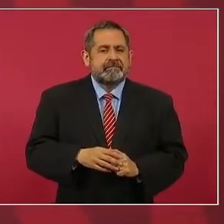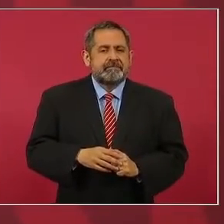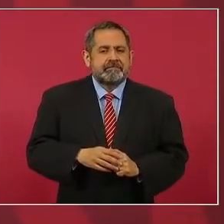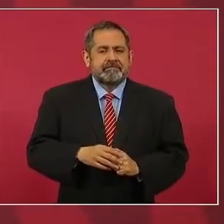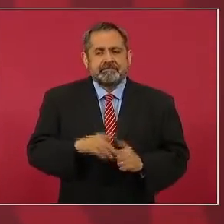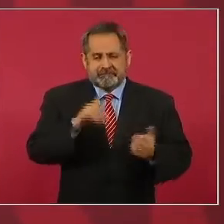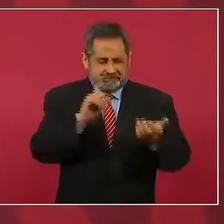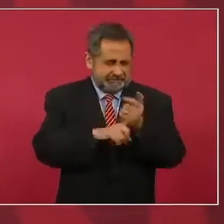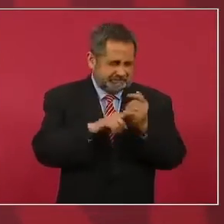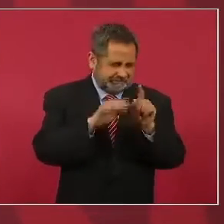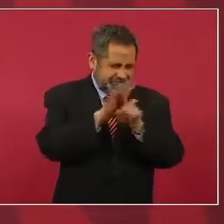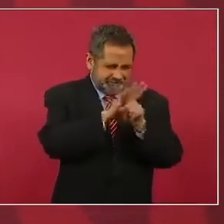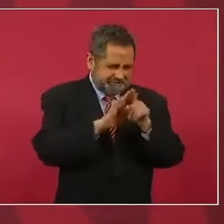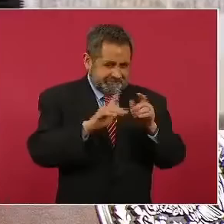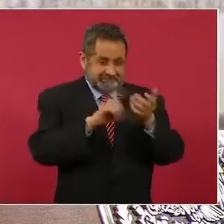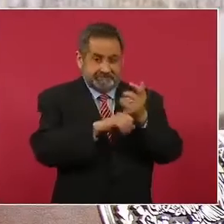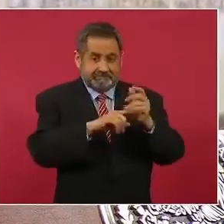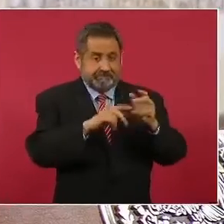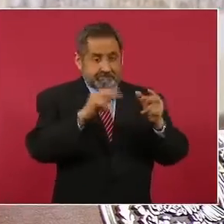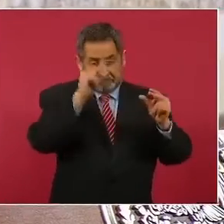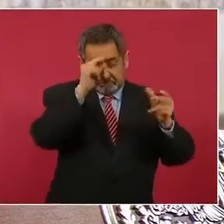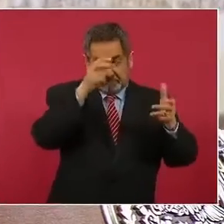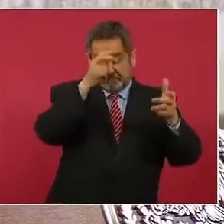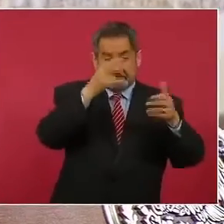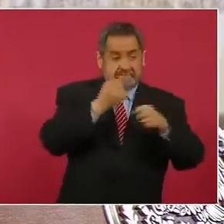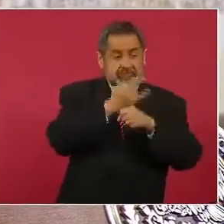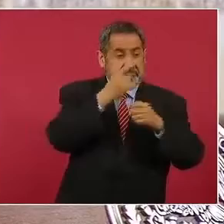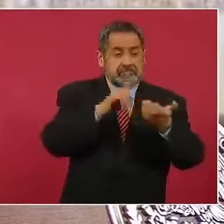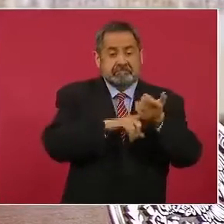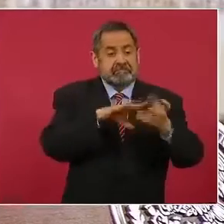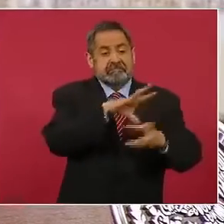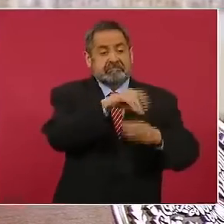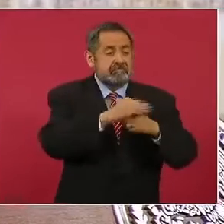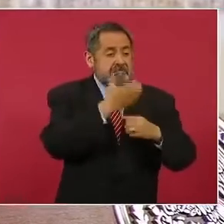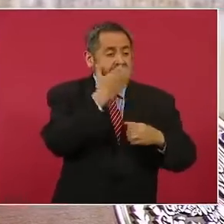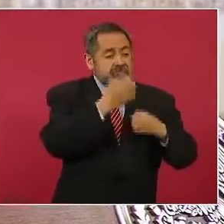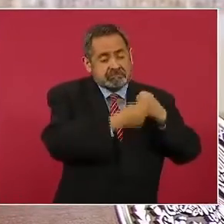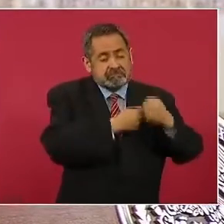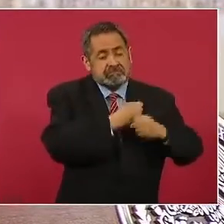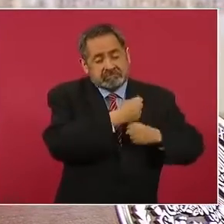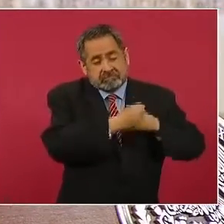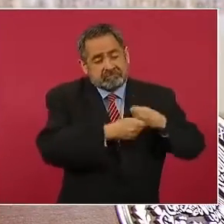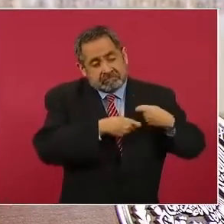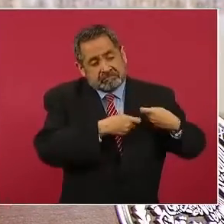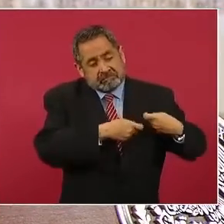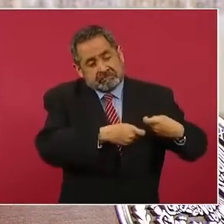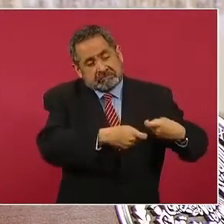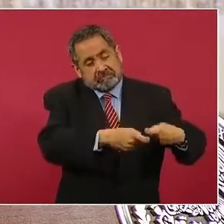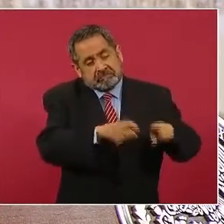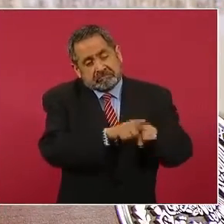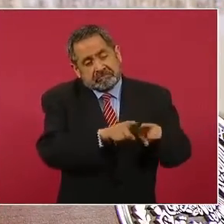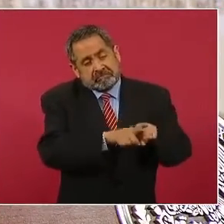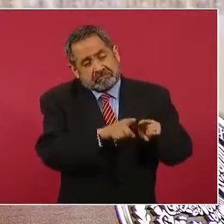de toda la intelectualidad conservadora que dominó durante el periodo neoliberal